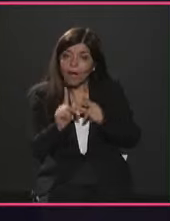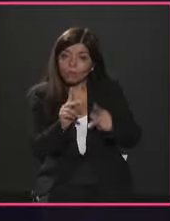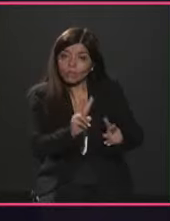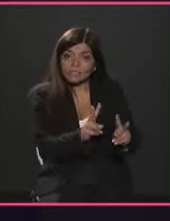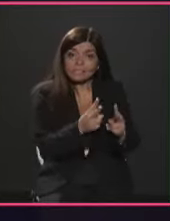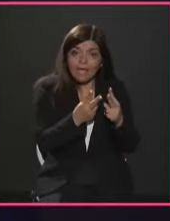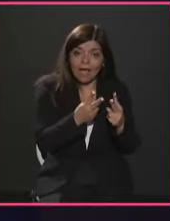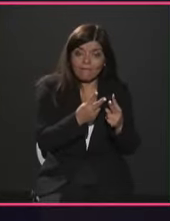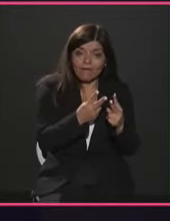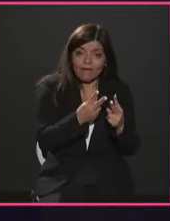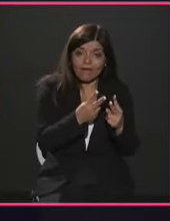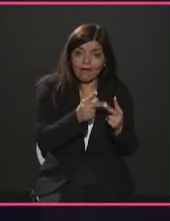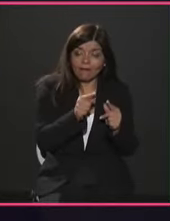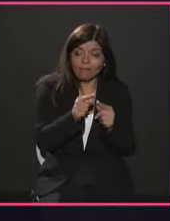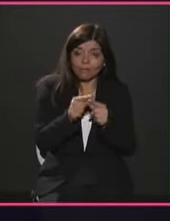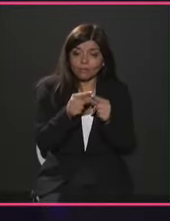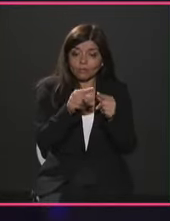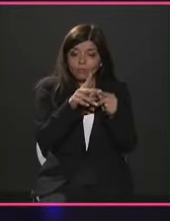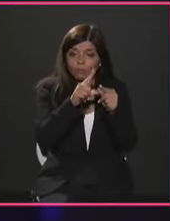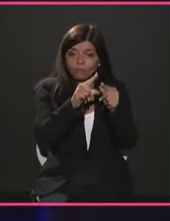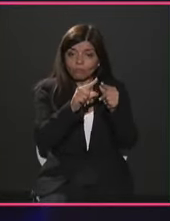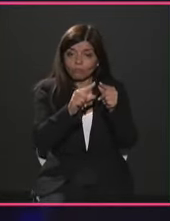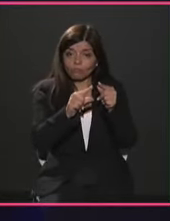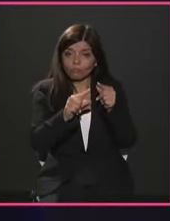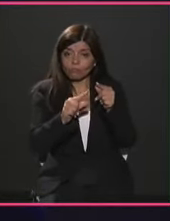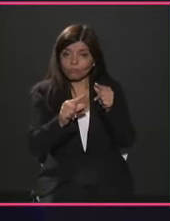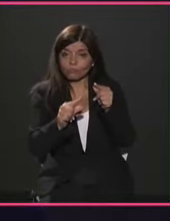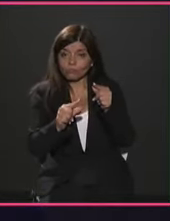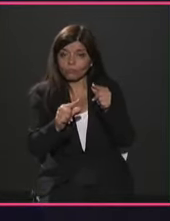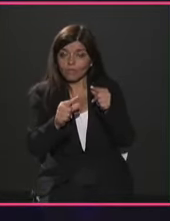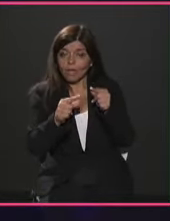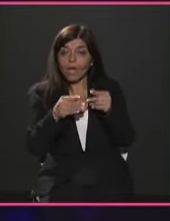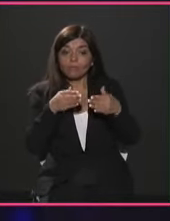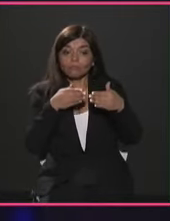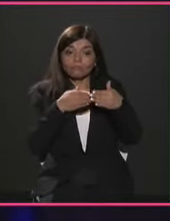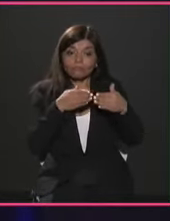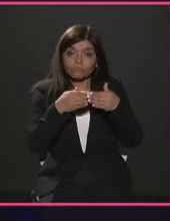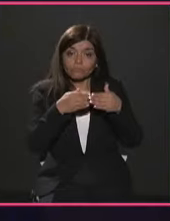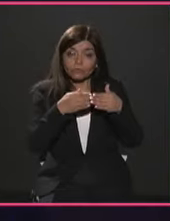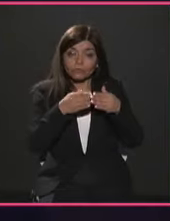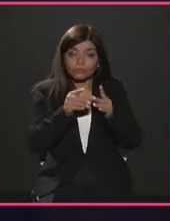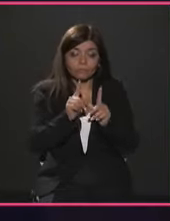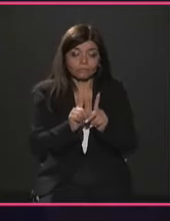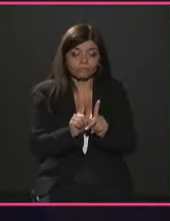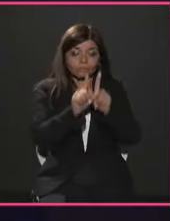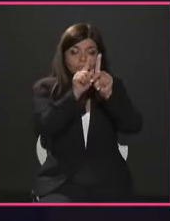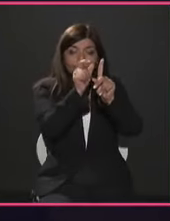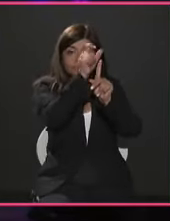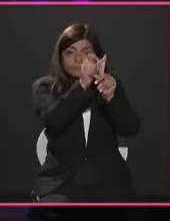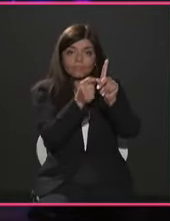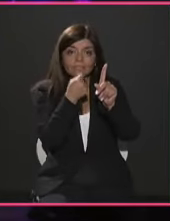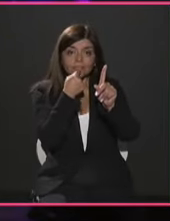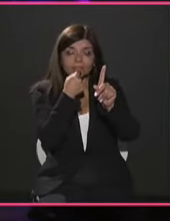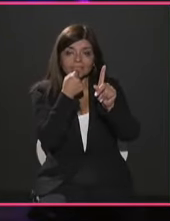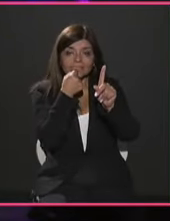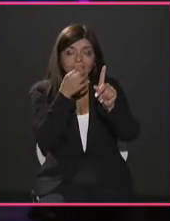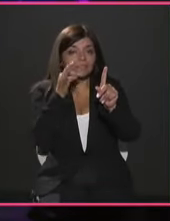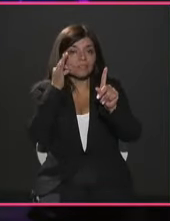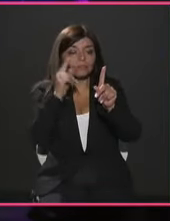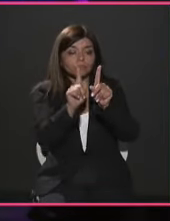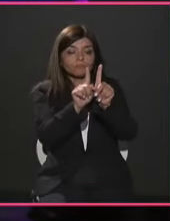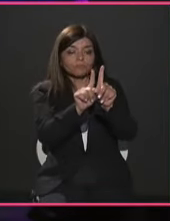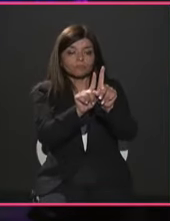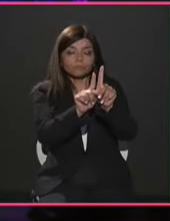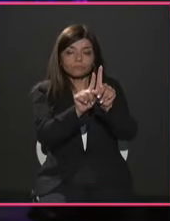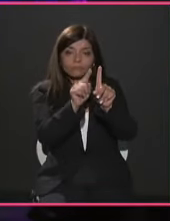esa caída es mucho menos abrupta Y esto es lo importante la brecha entre las barras verdes y la barra amarilla es la que da es la que nos dice